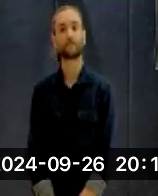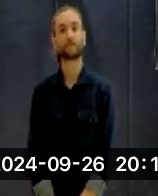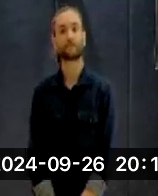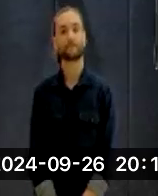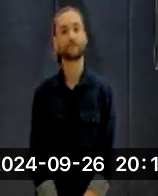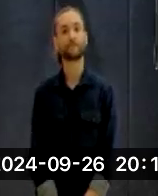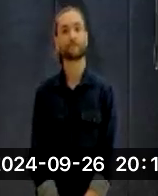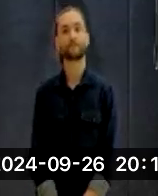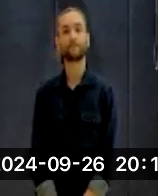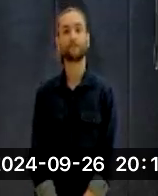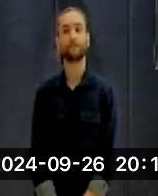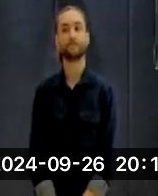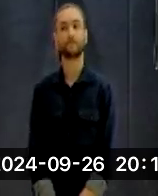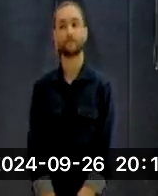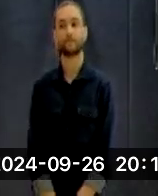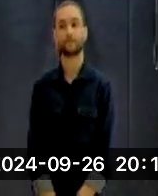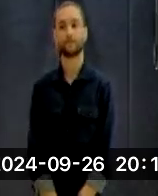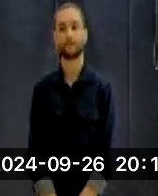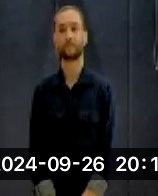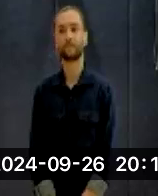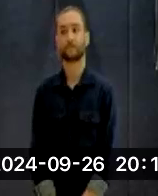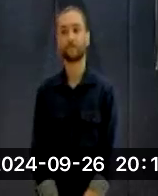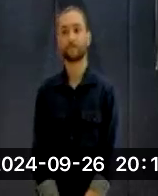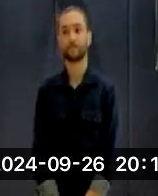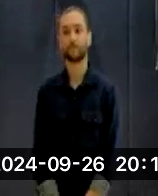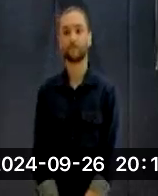niños con discapacidades.